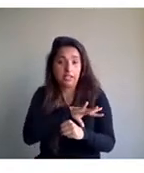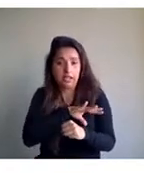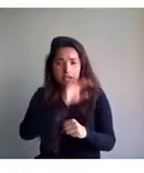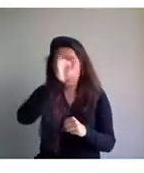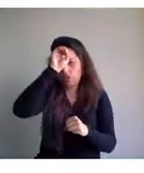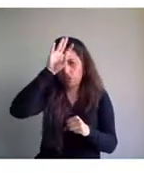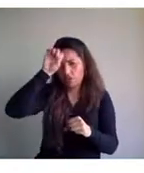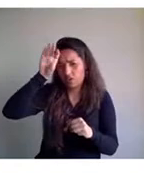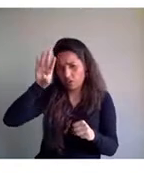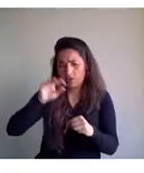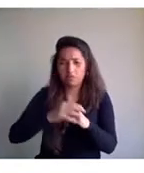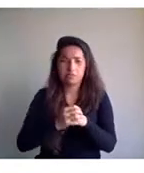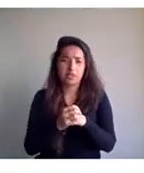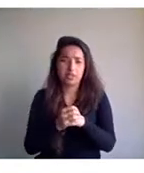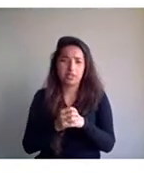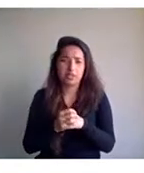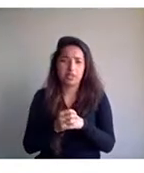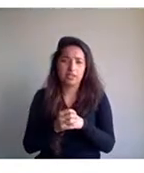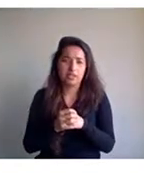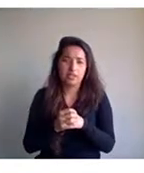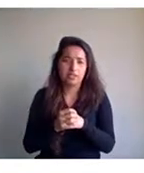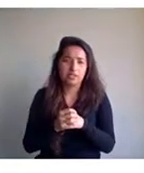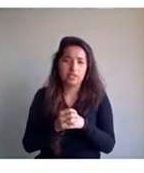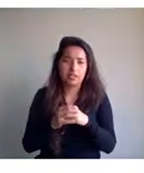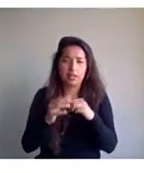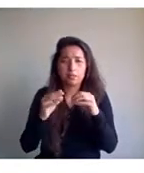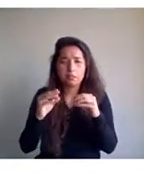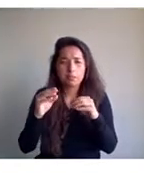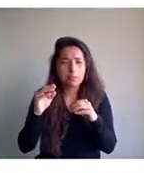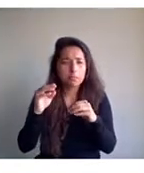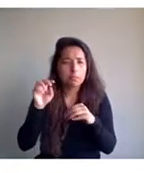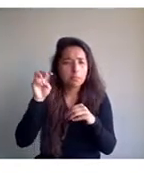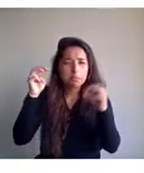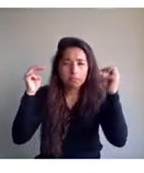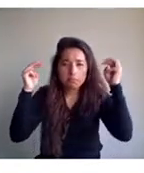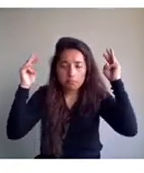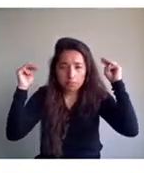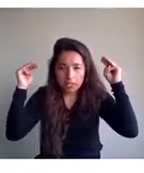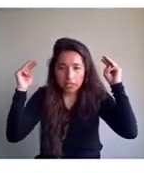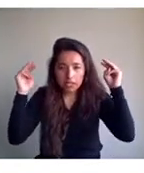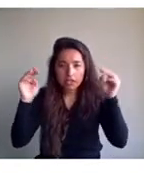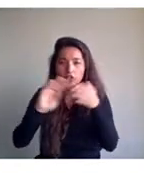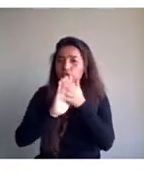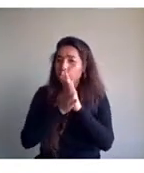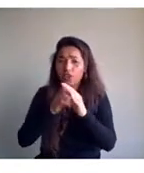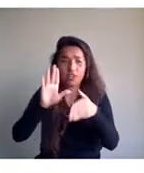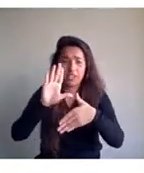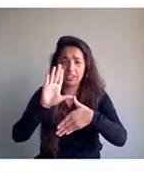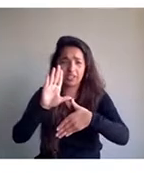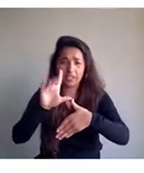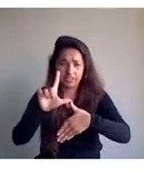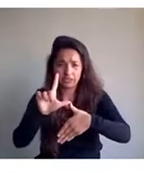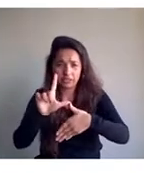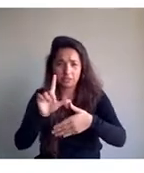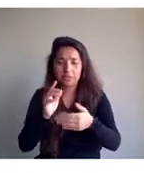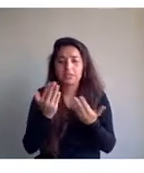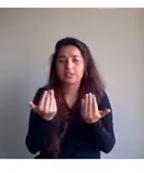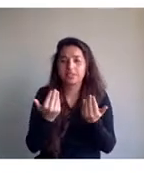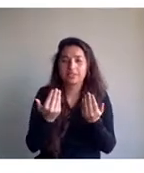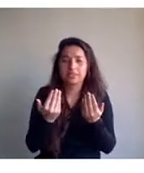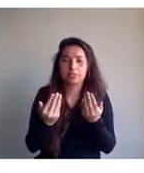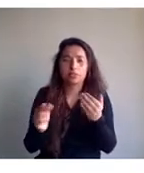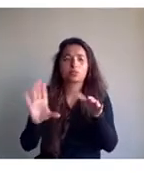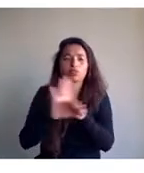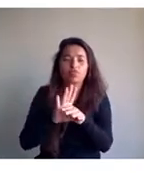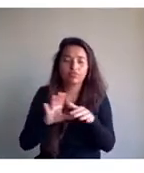desvaríos acuna member's mark spitz médico en toda la región la tirana de unir nuestros esfuerzos para romper de una